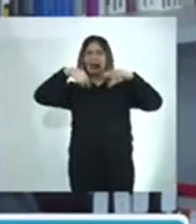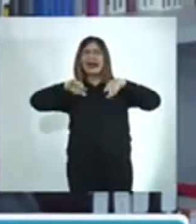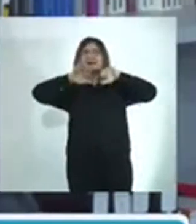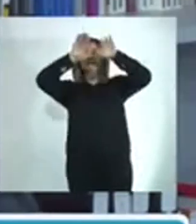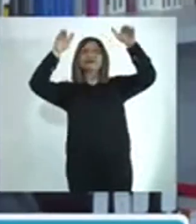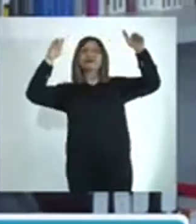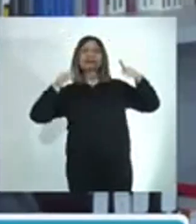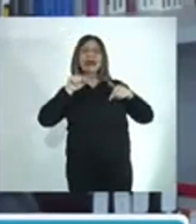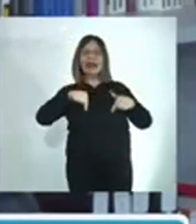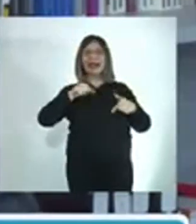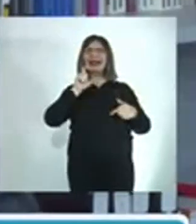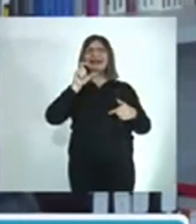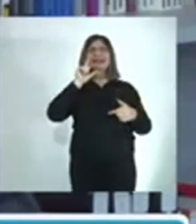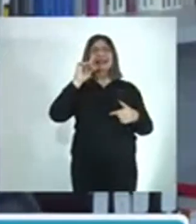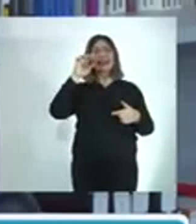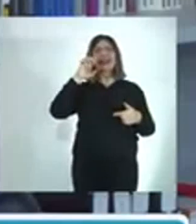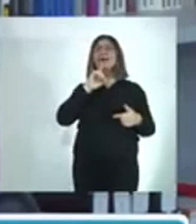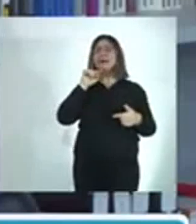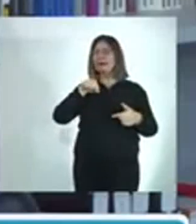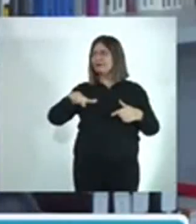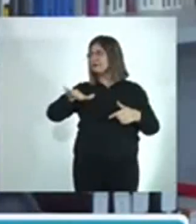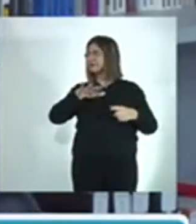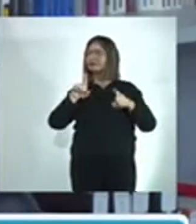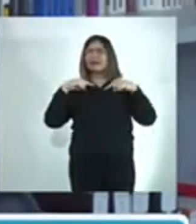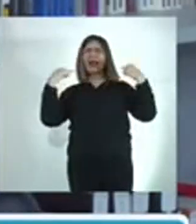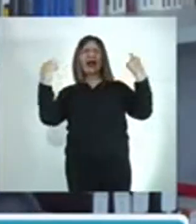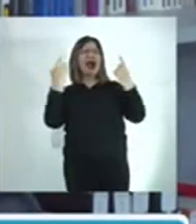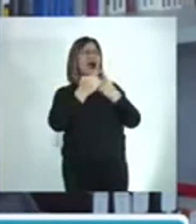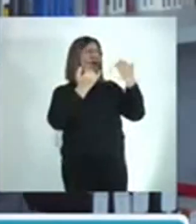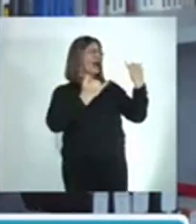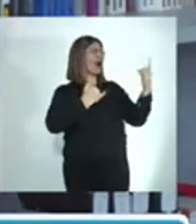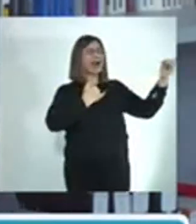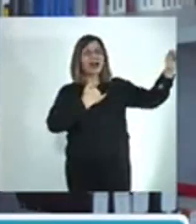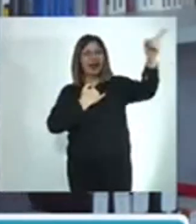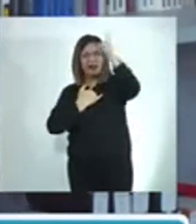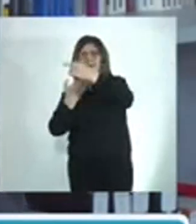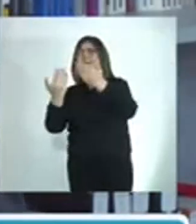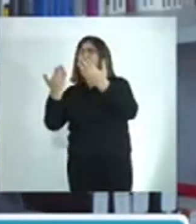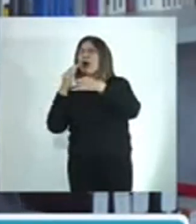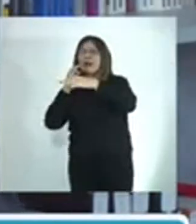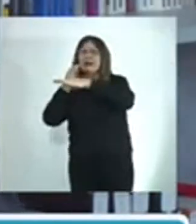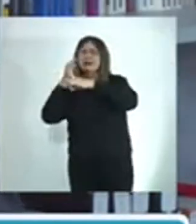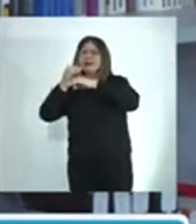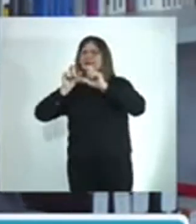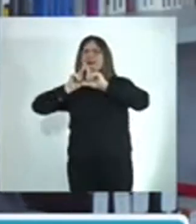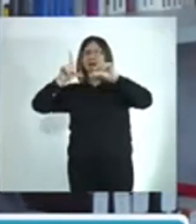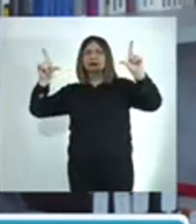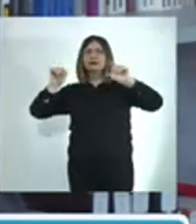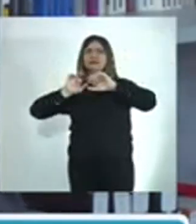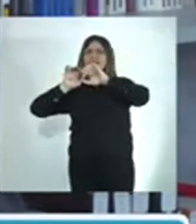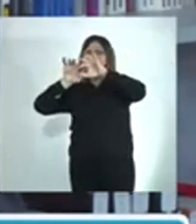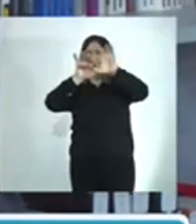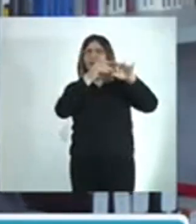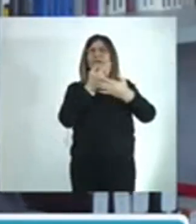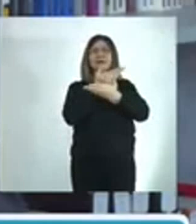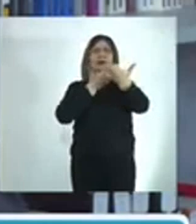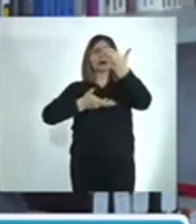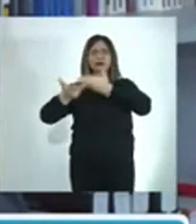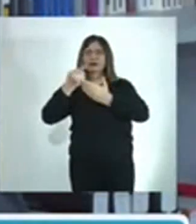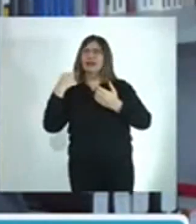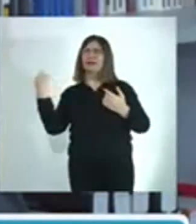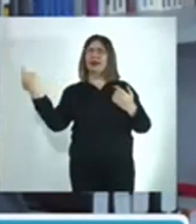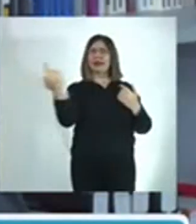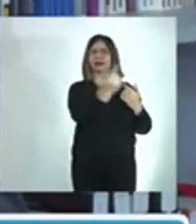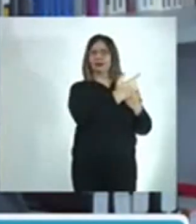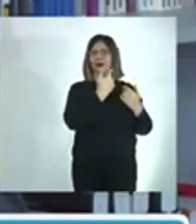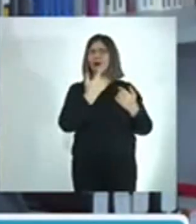CIDEP, se va a poder enseñar a través de las aulas virtuales a la totalidad de los niños en la provincia de Tucumán. Esto creo que es